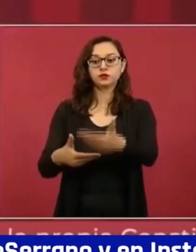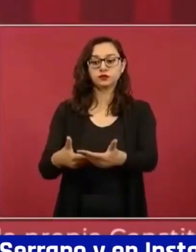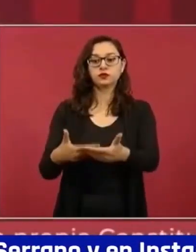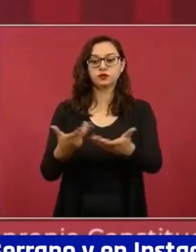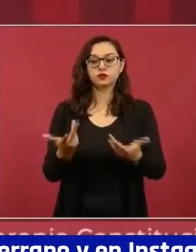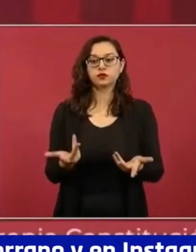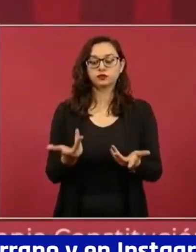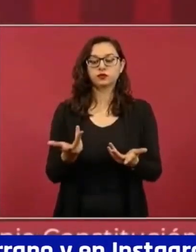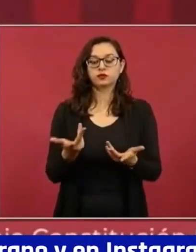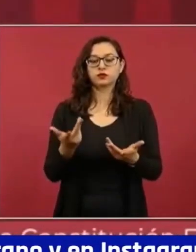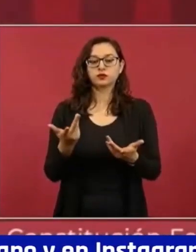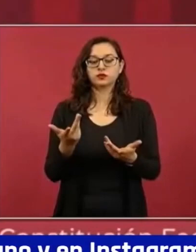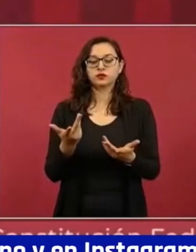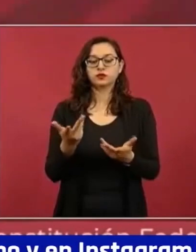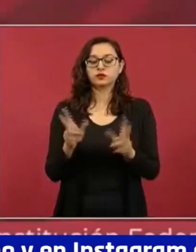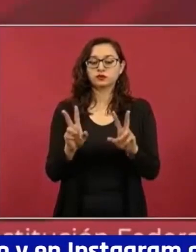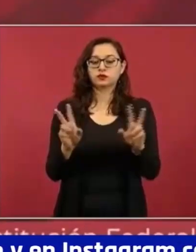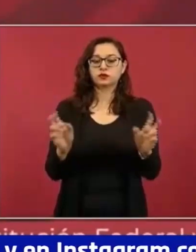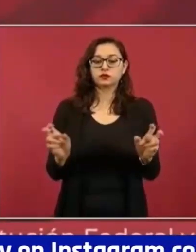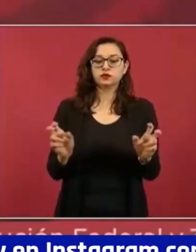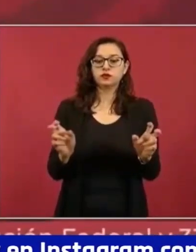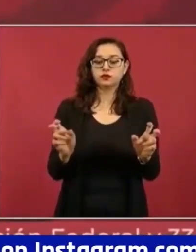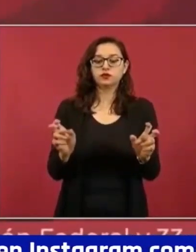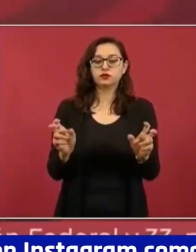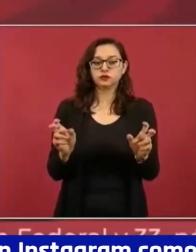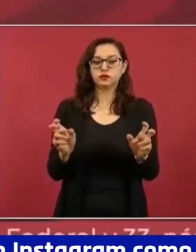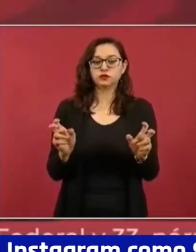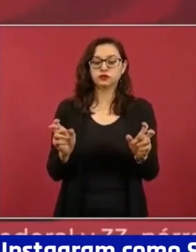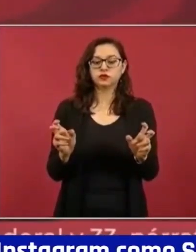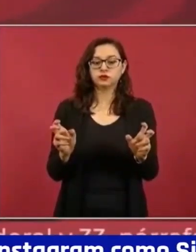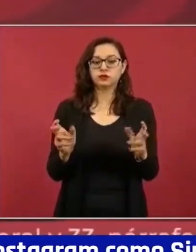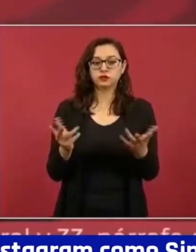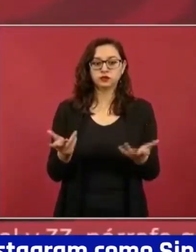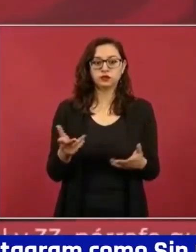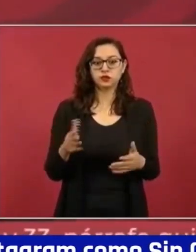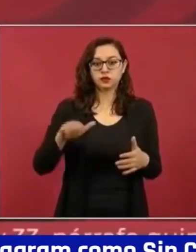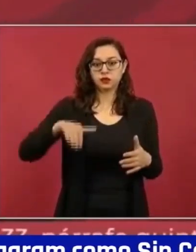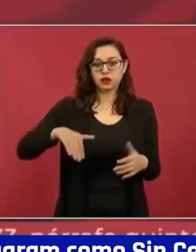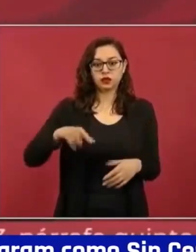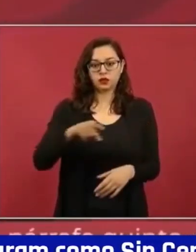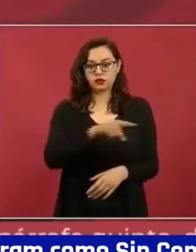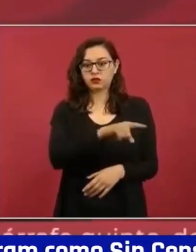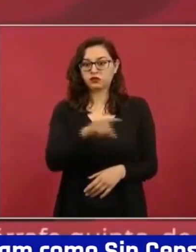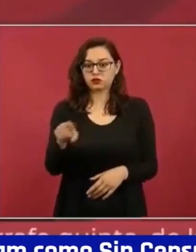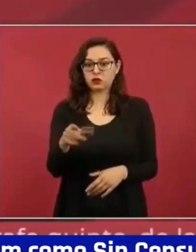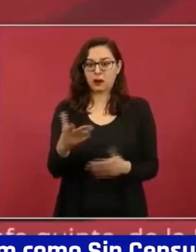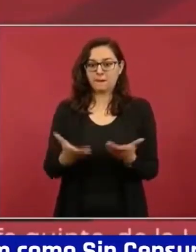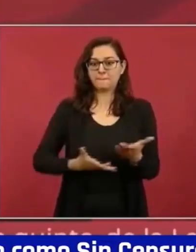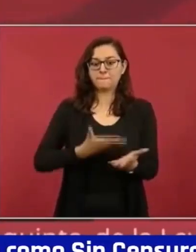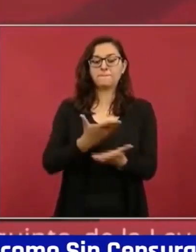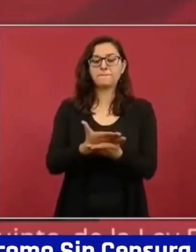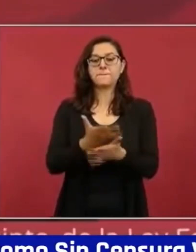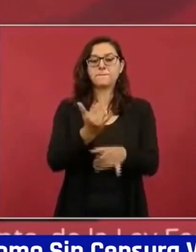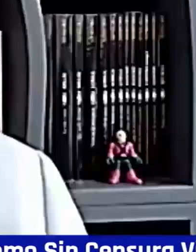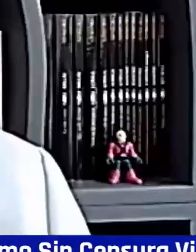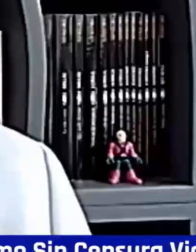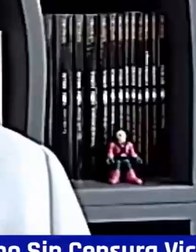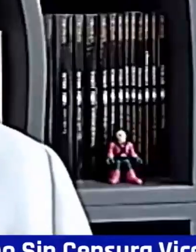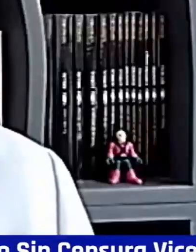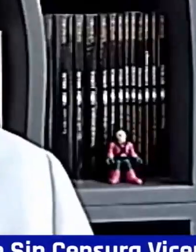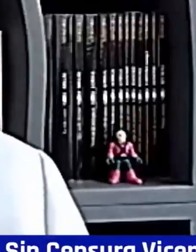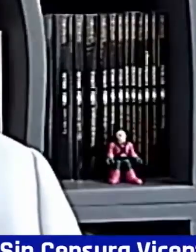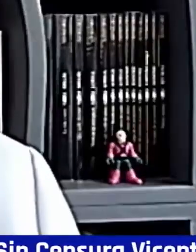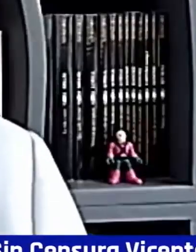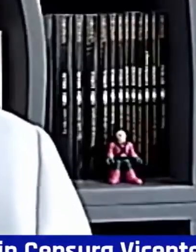desde el repositorio de la oposición, se trae a colación, por ejemplo,